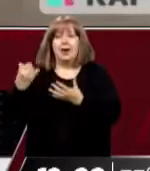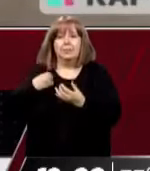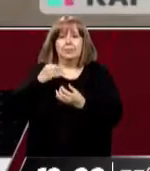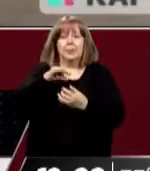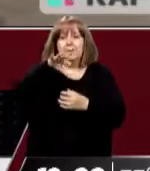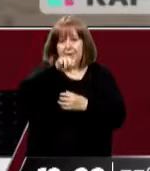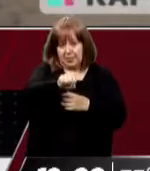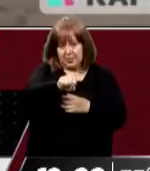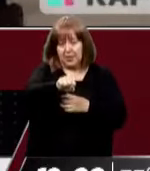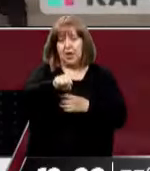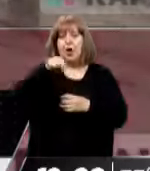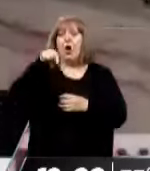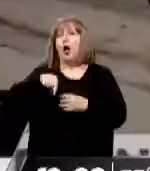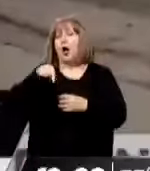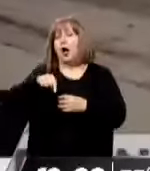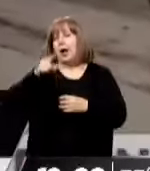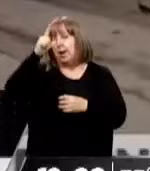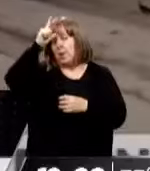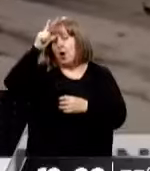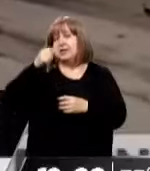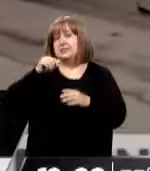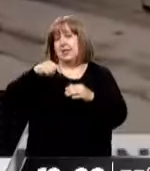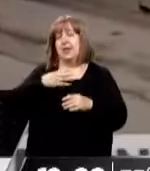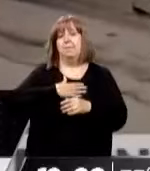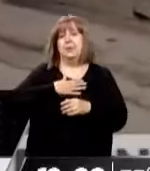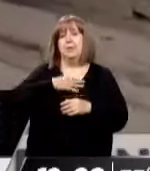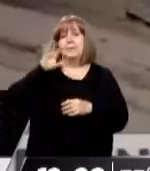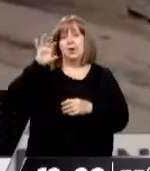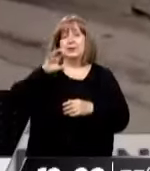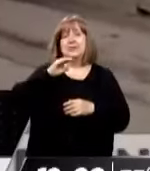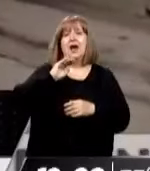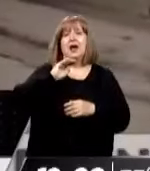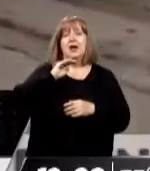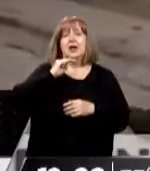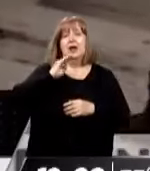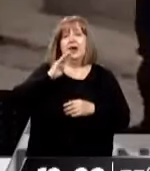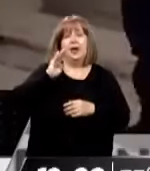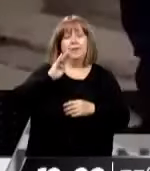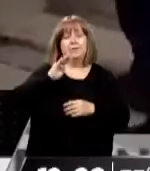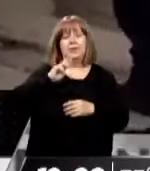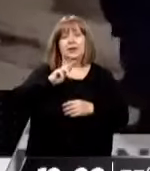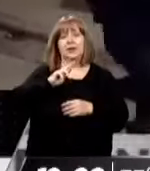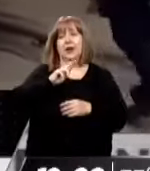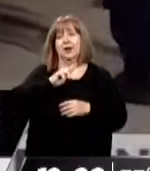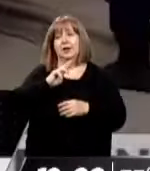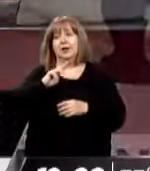internacional. Hoy está en manos de la Policía de Río Negro, pero se están haciendo todas las tramitaciones para poder